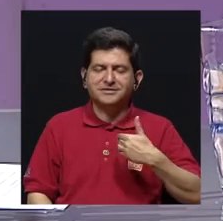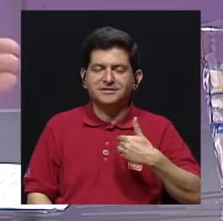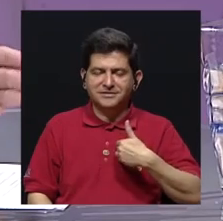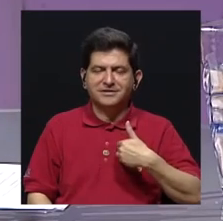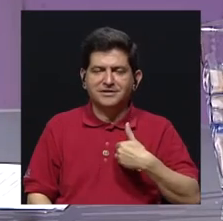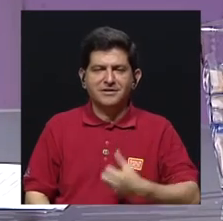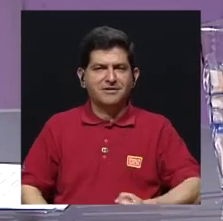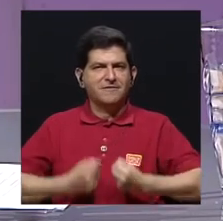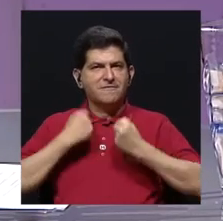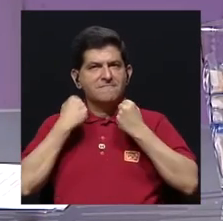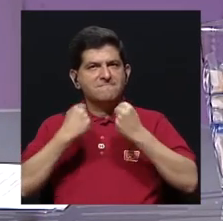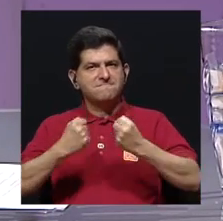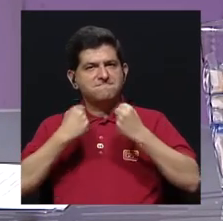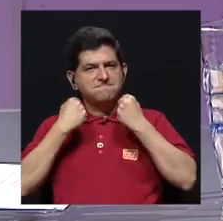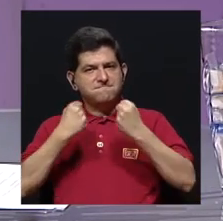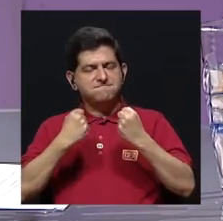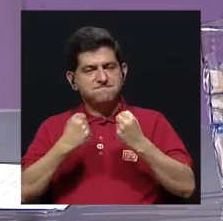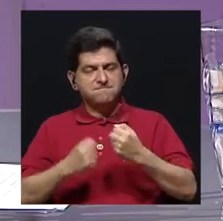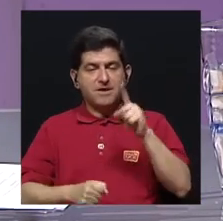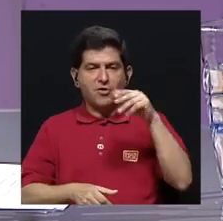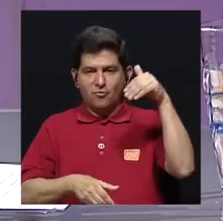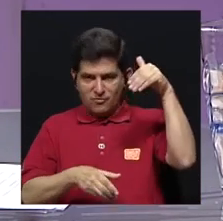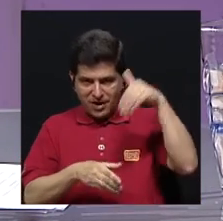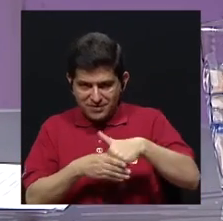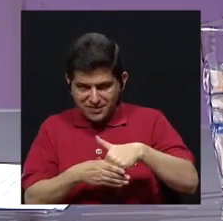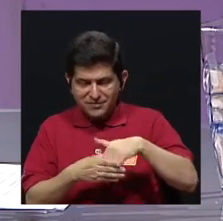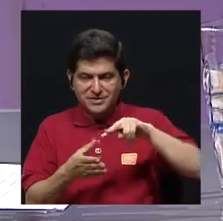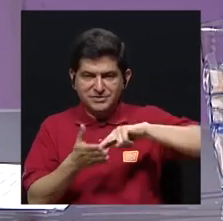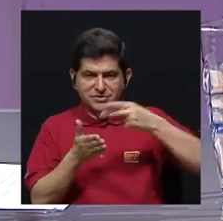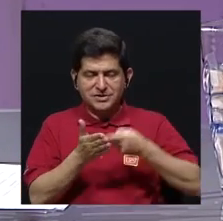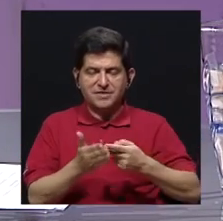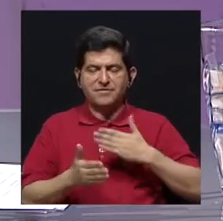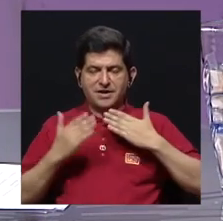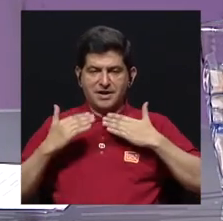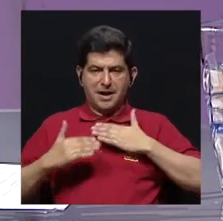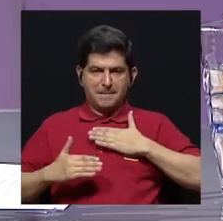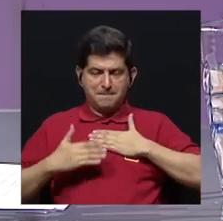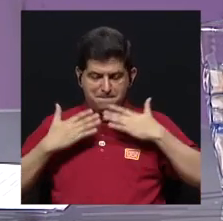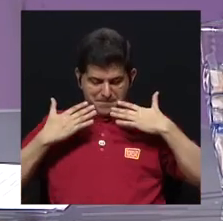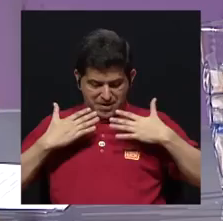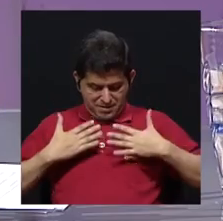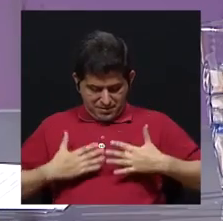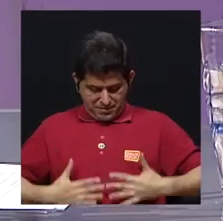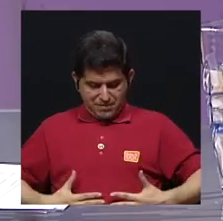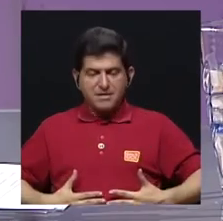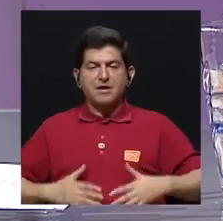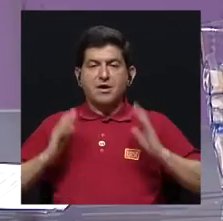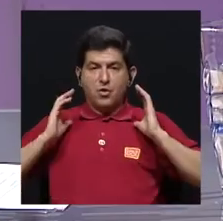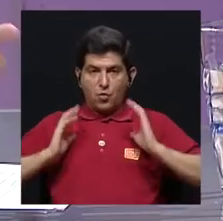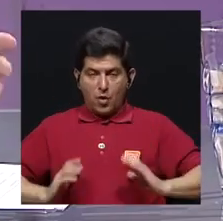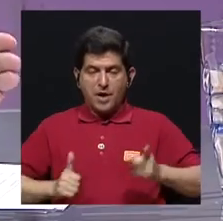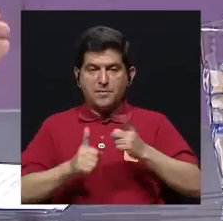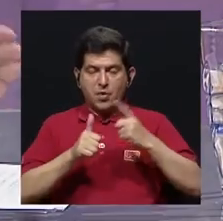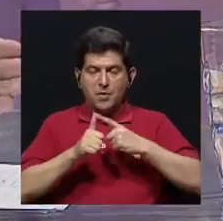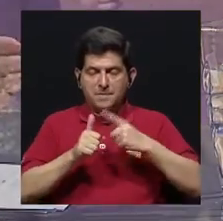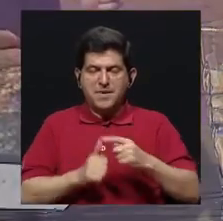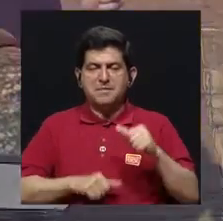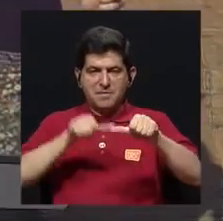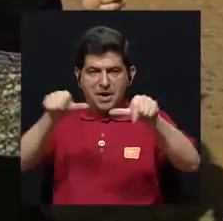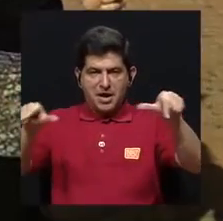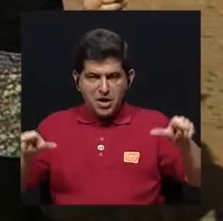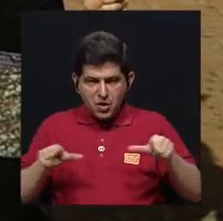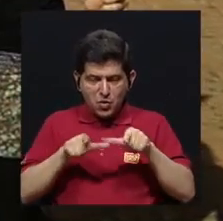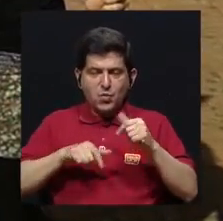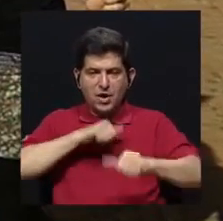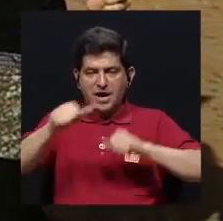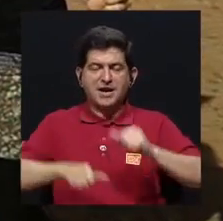una muy fuerte, fue que dentro de una intervención para lo que es Mi Cuerpo, Mi Primera Trinchera, utilizábamos un texto de